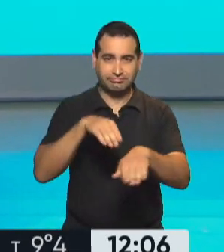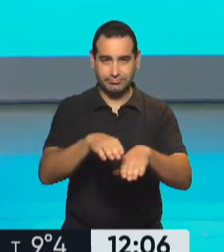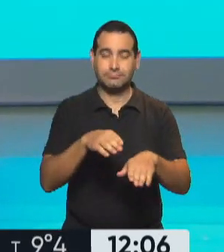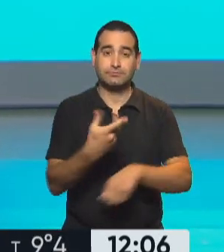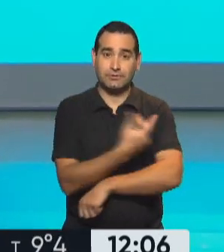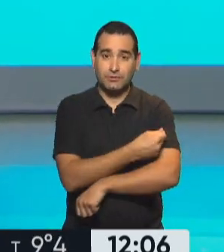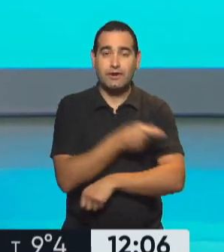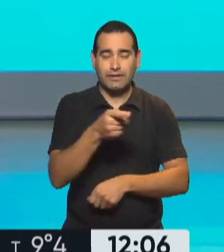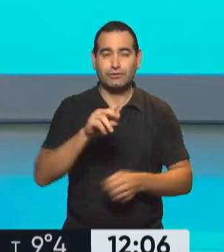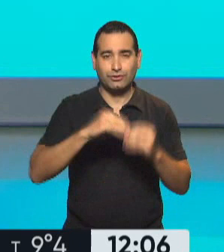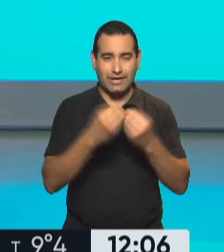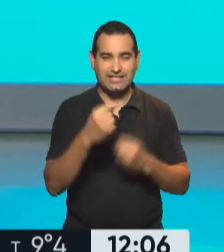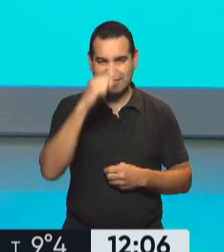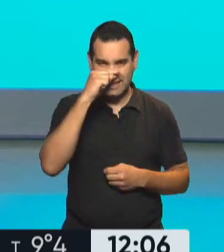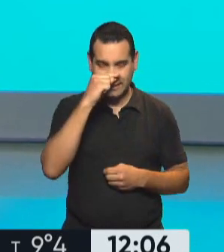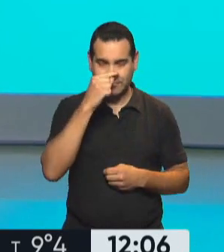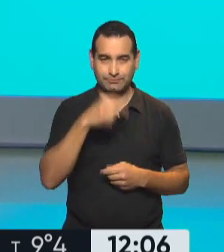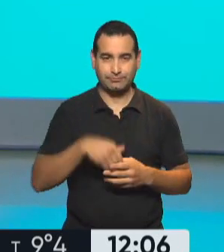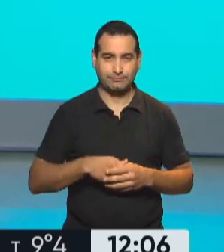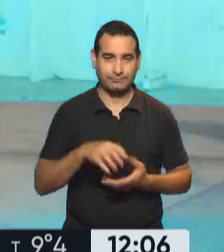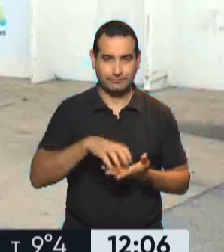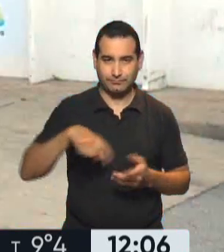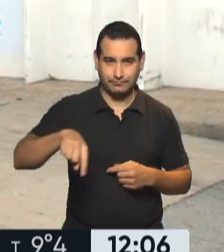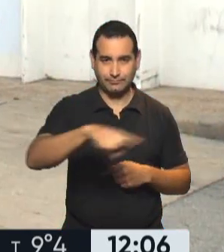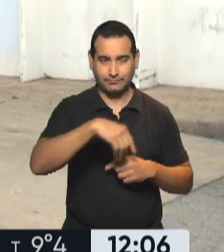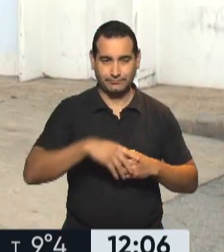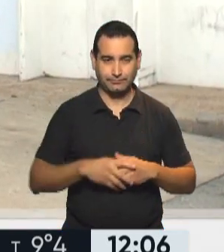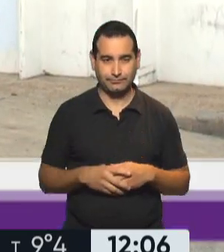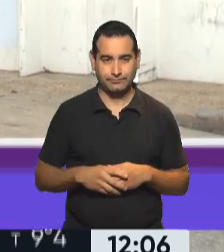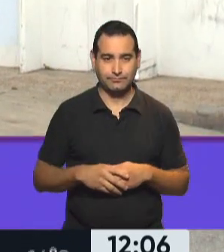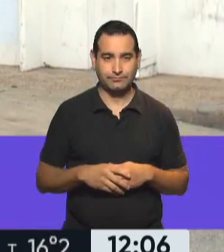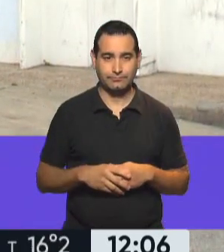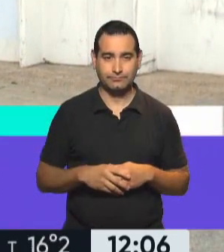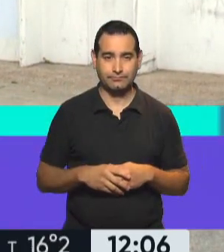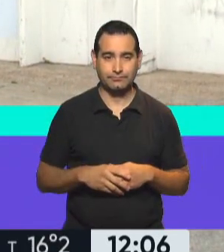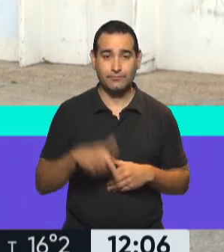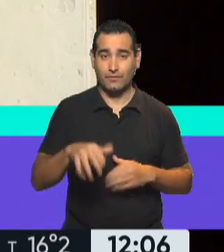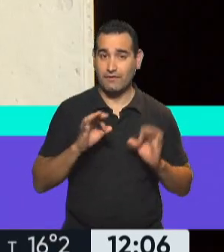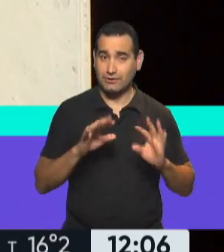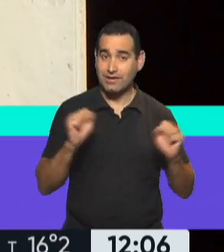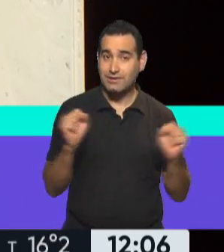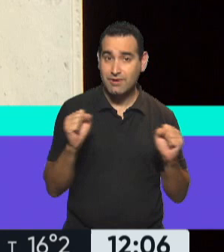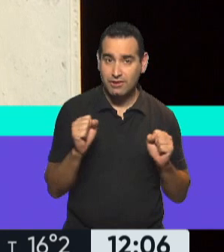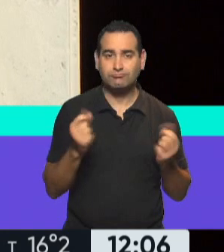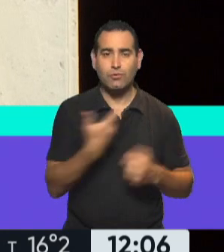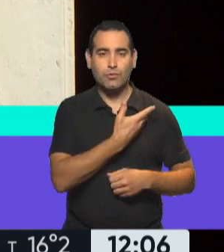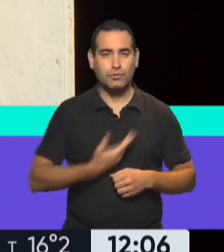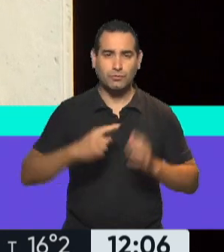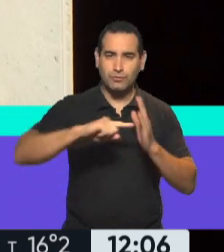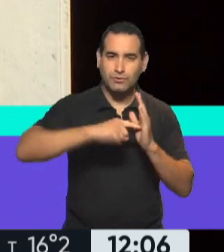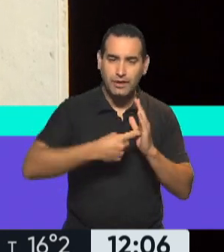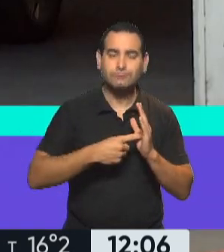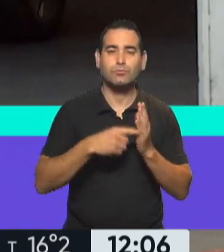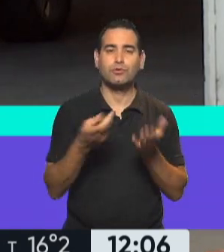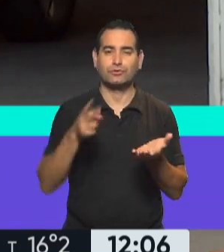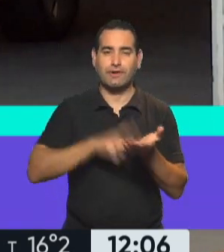7 centros de testeos que funcionan en la ciudad de Buenos Aires. Aprovechando el receso de vacaciones de invierno, el gobierno de la ciudad